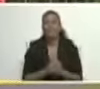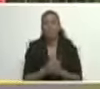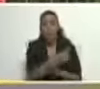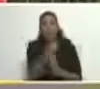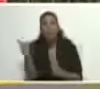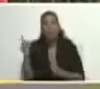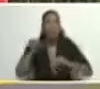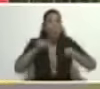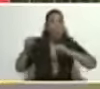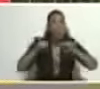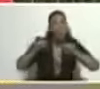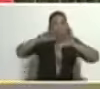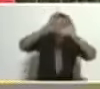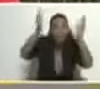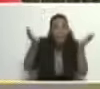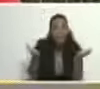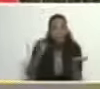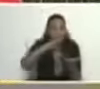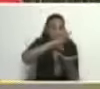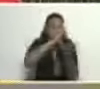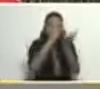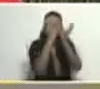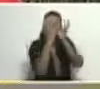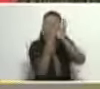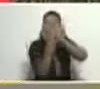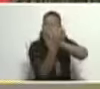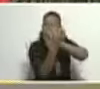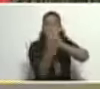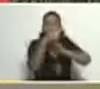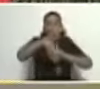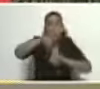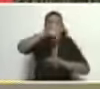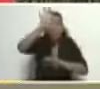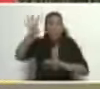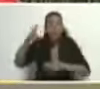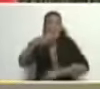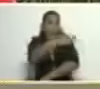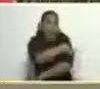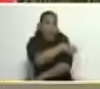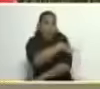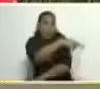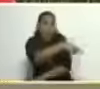Hay un movimiento en el mundo actualmente en donde los partidos de oposición